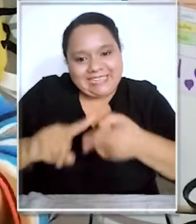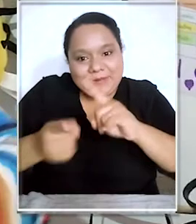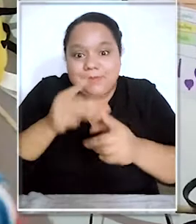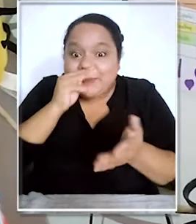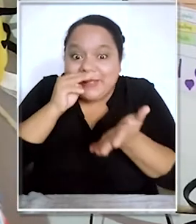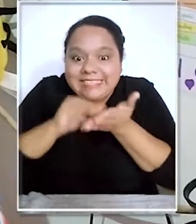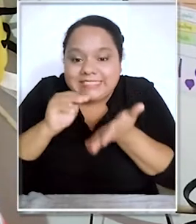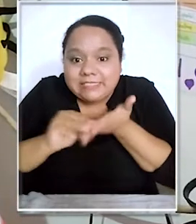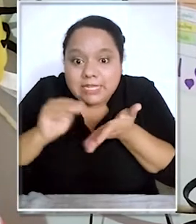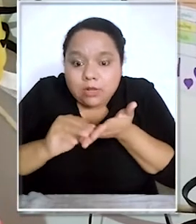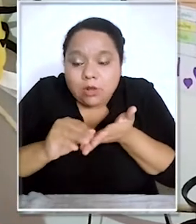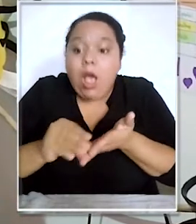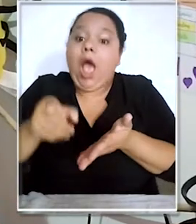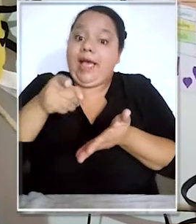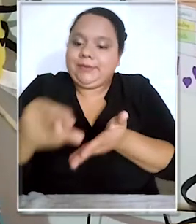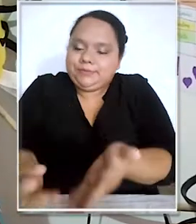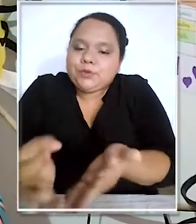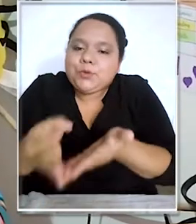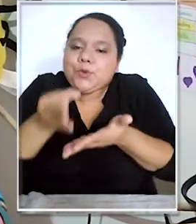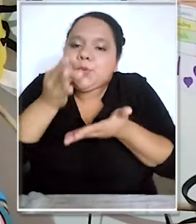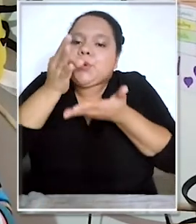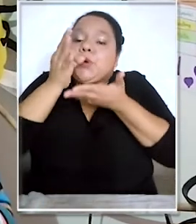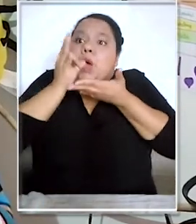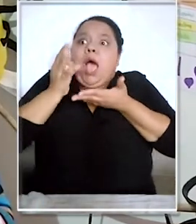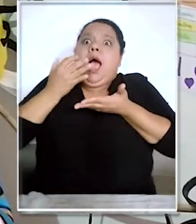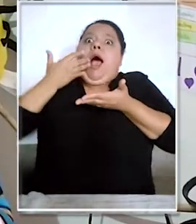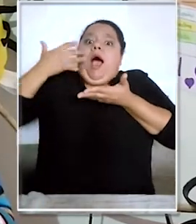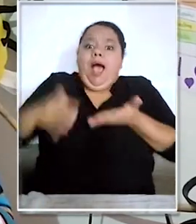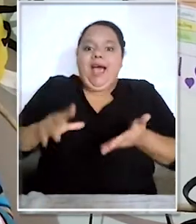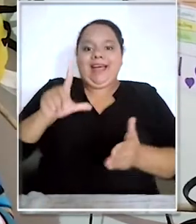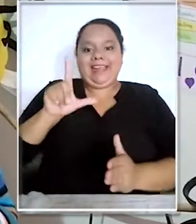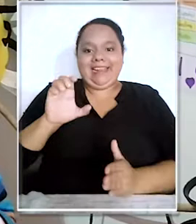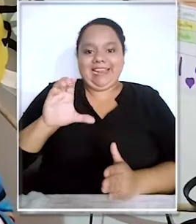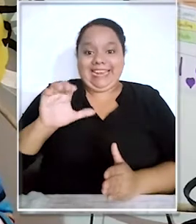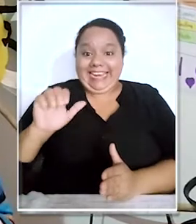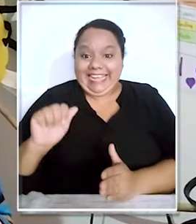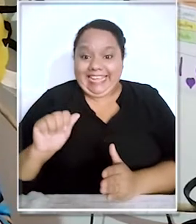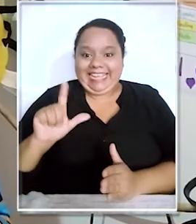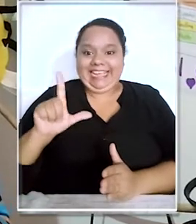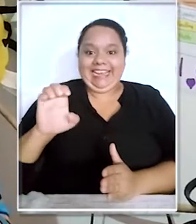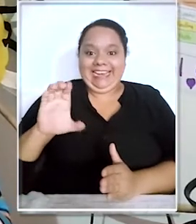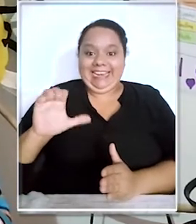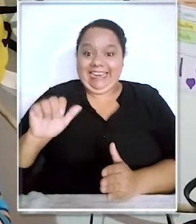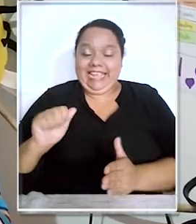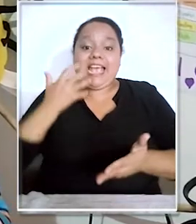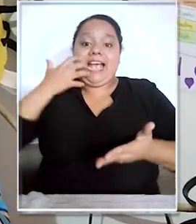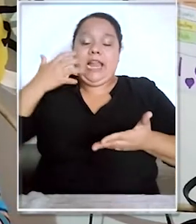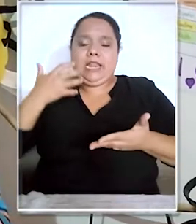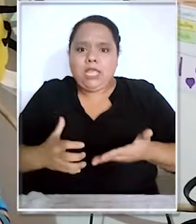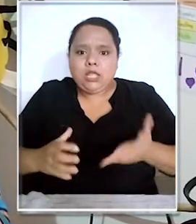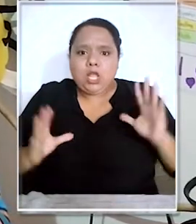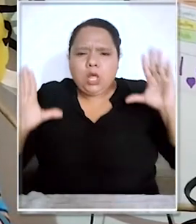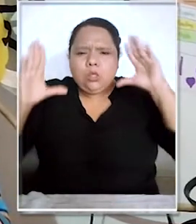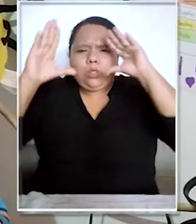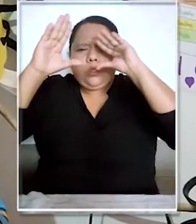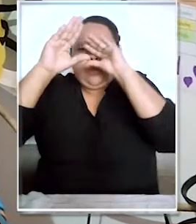leca! Estaba muy caliente. Luego salió y al poco tiempo se vino una gran tormenta. Se guareció